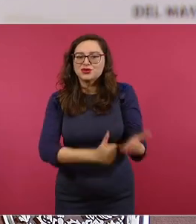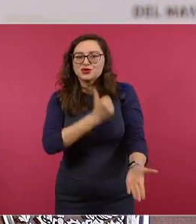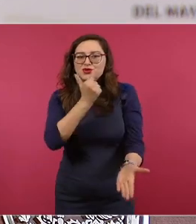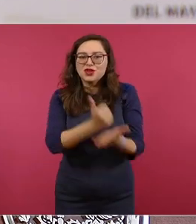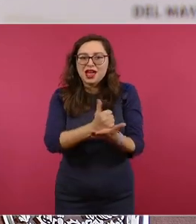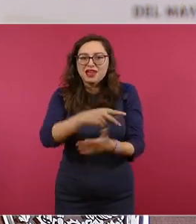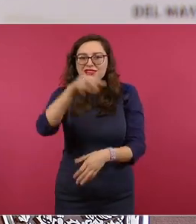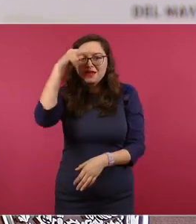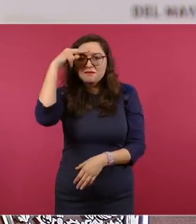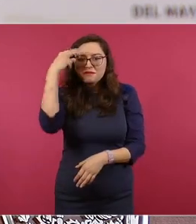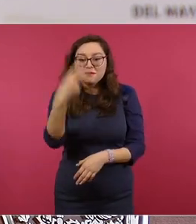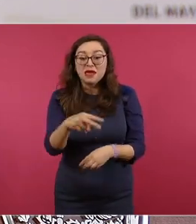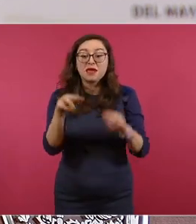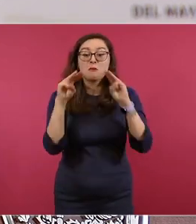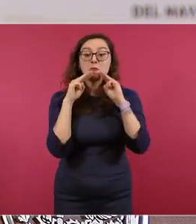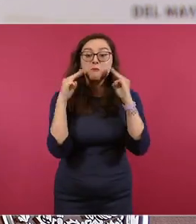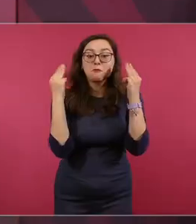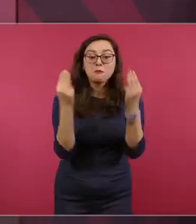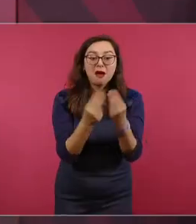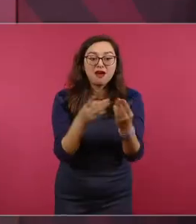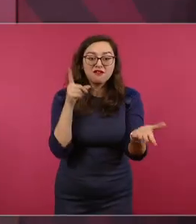por la delincuencia.